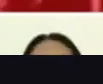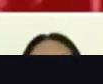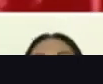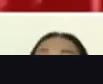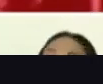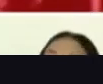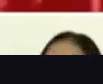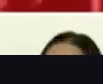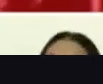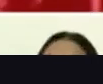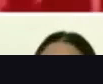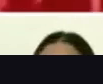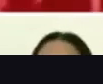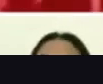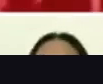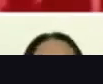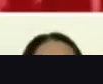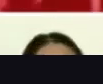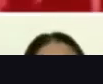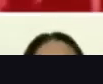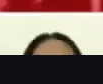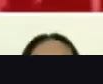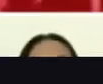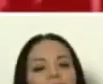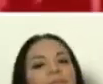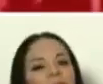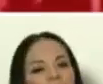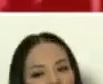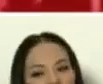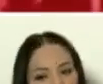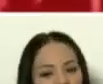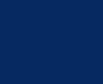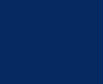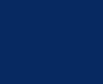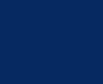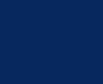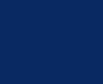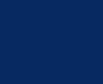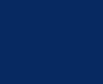de Recope, a la información que lleva a esa baja.